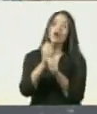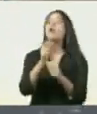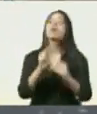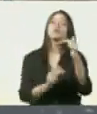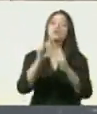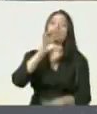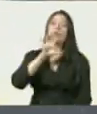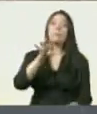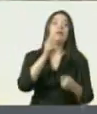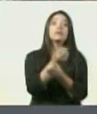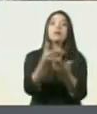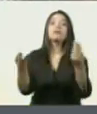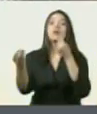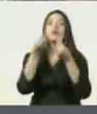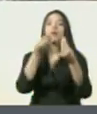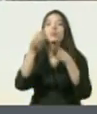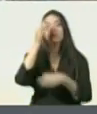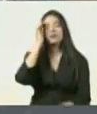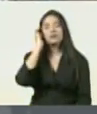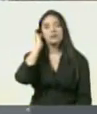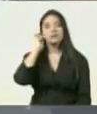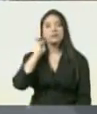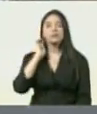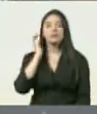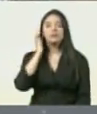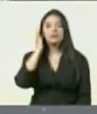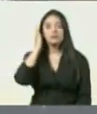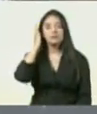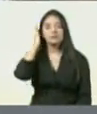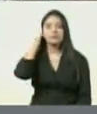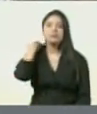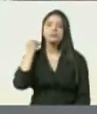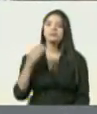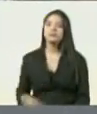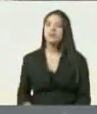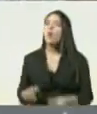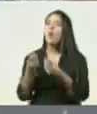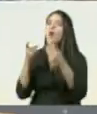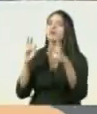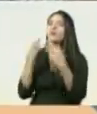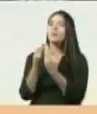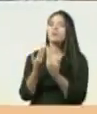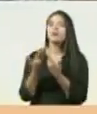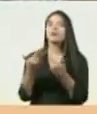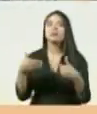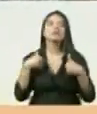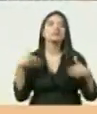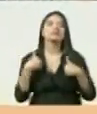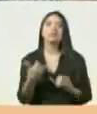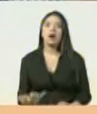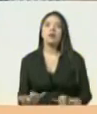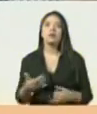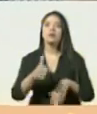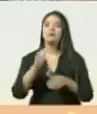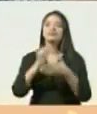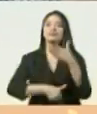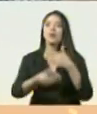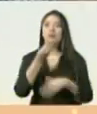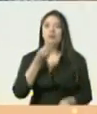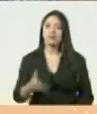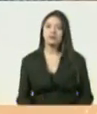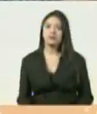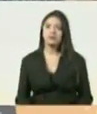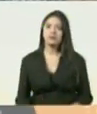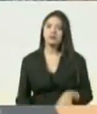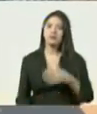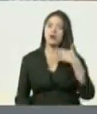patria y llevándole alimento al pueblo. Ministro, ¿cuántas familias se están viendo afectadas con estos ataques de la derecha? Sí, mira, estamos hablando de que aproximadamente